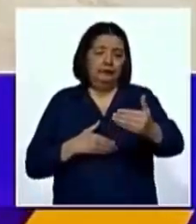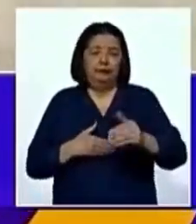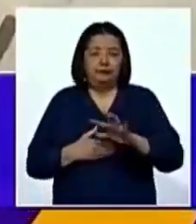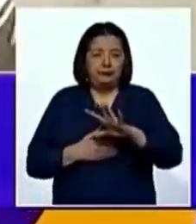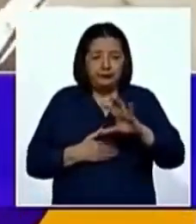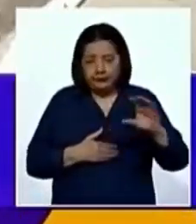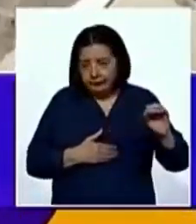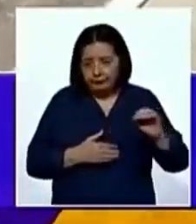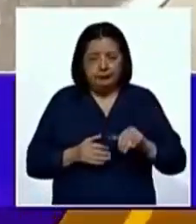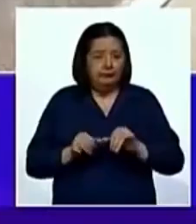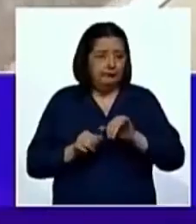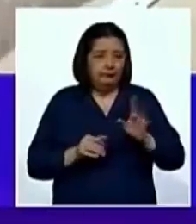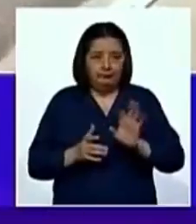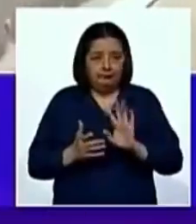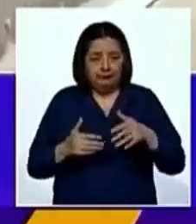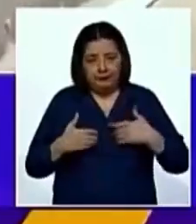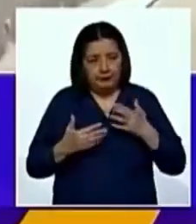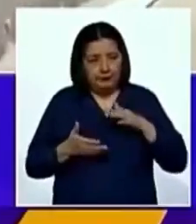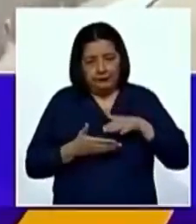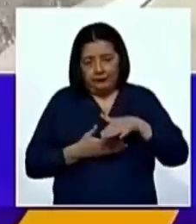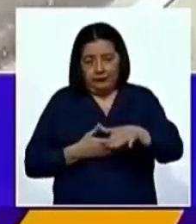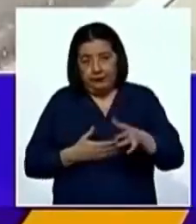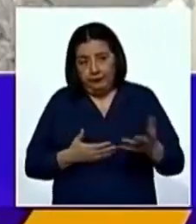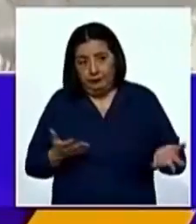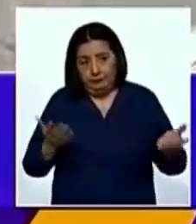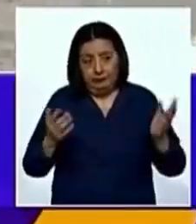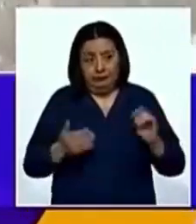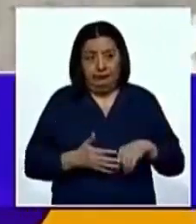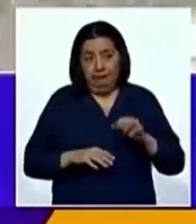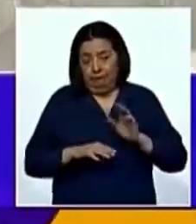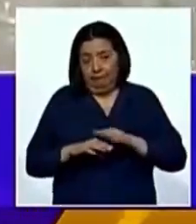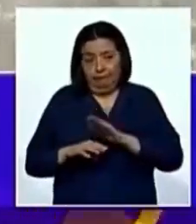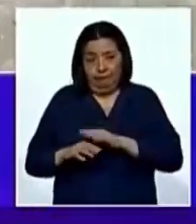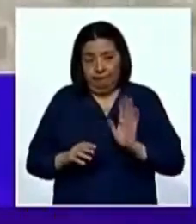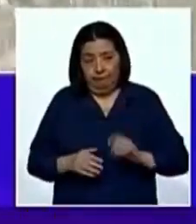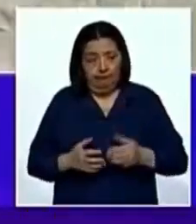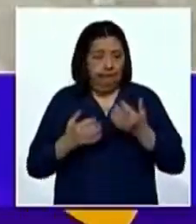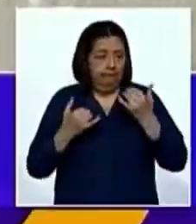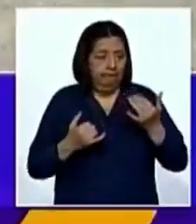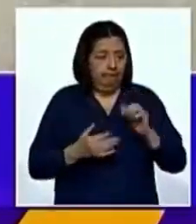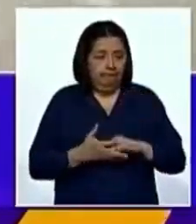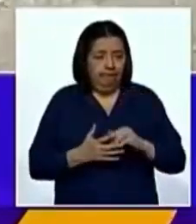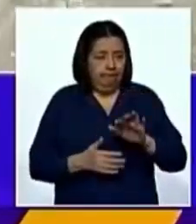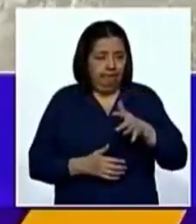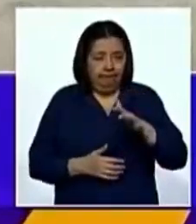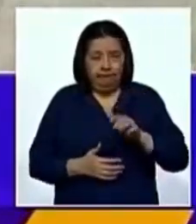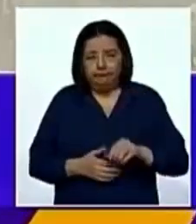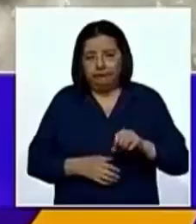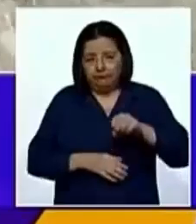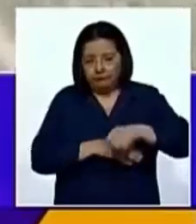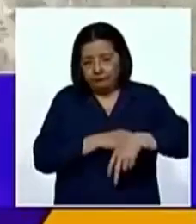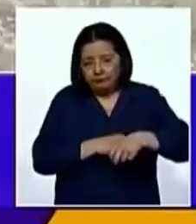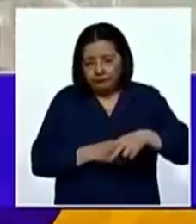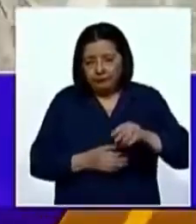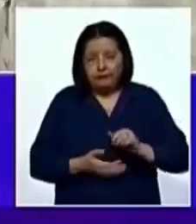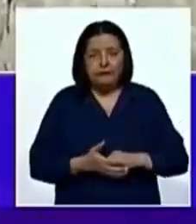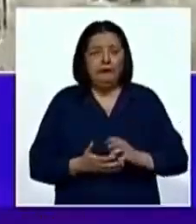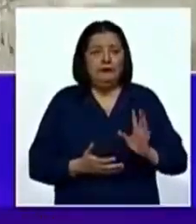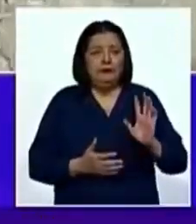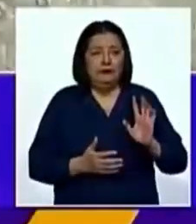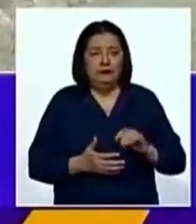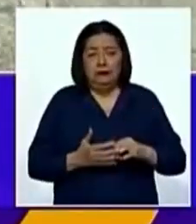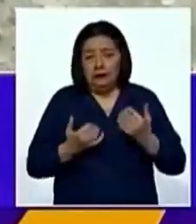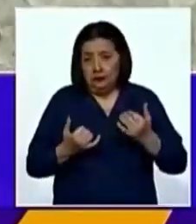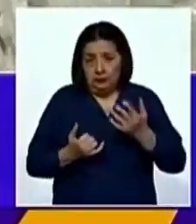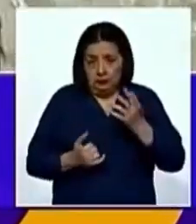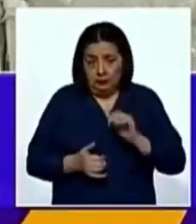tiene de bajada. Es increíble lo que ha ocurrido. Es una advertencia porque esto el día de hoy, al promedio de la medianoche, las 00 horas del